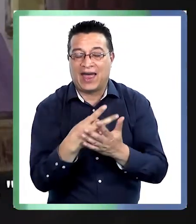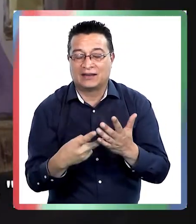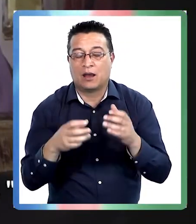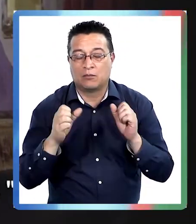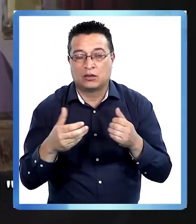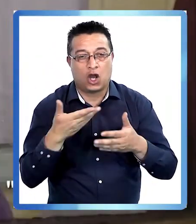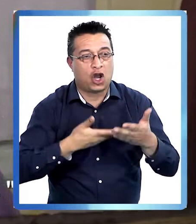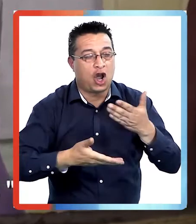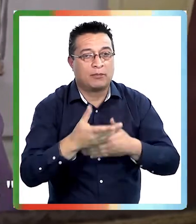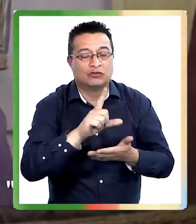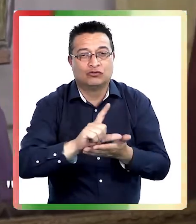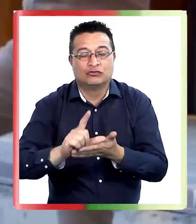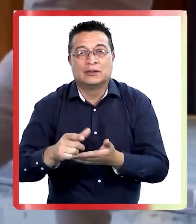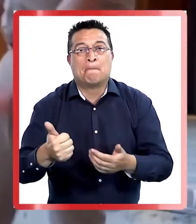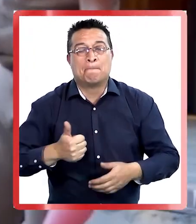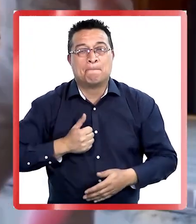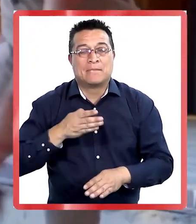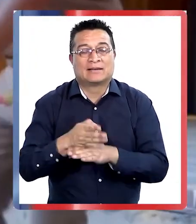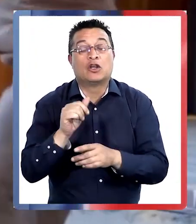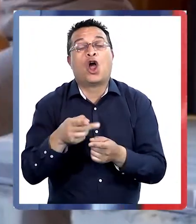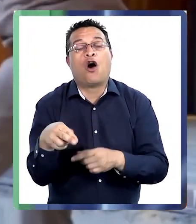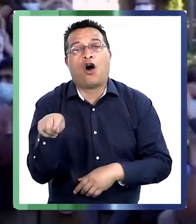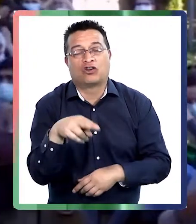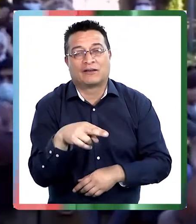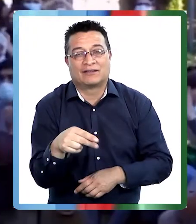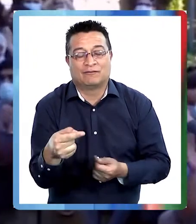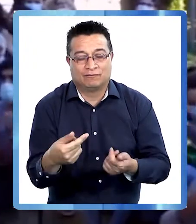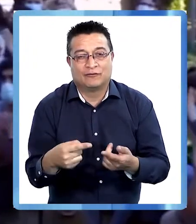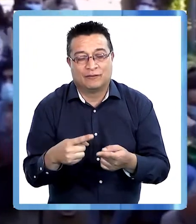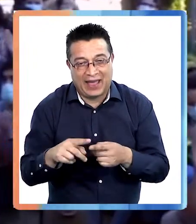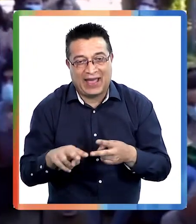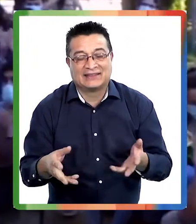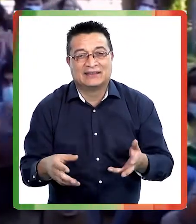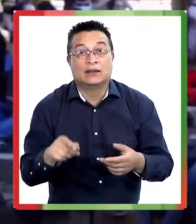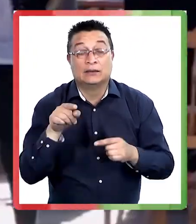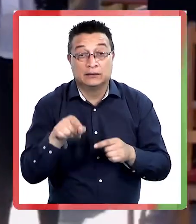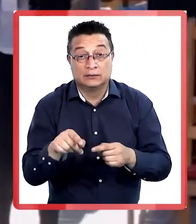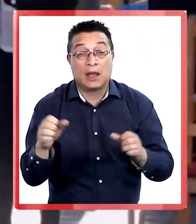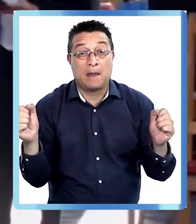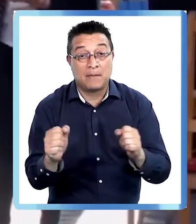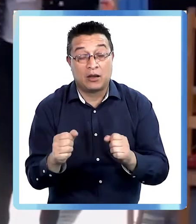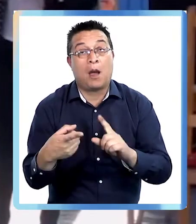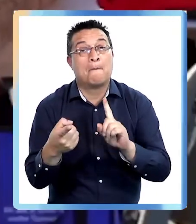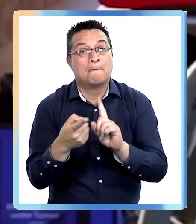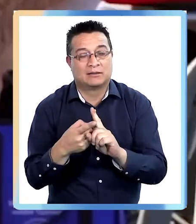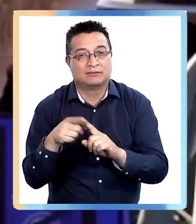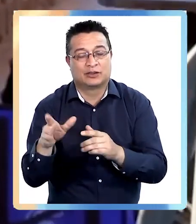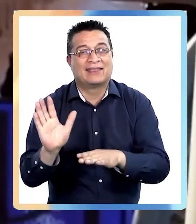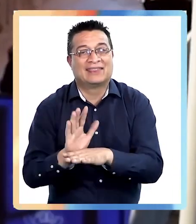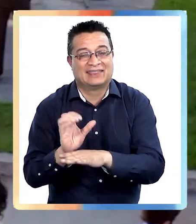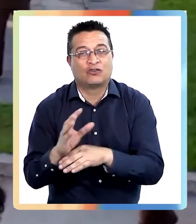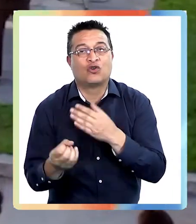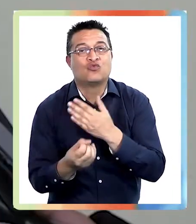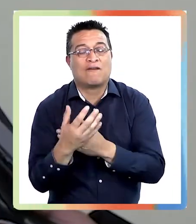espacios presenciales y esta nueva vuelta que se está haciendo. En esta extensión de invierno participarán las compañías de Teatro Huevo y